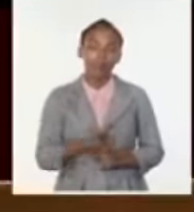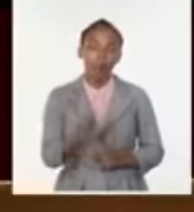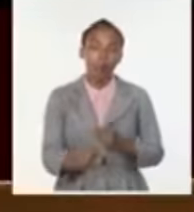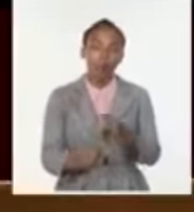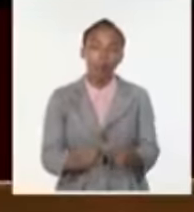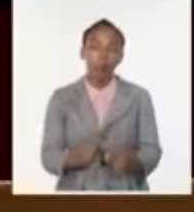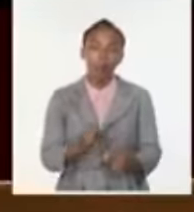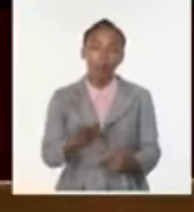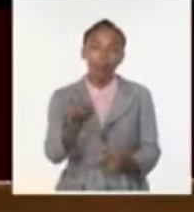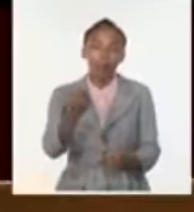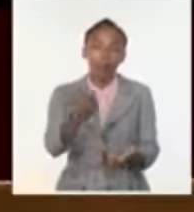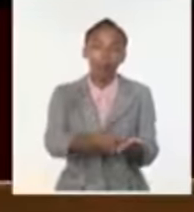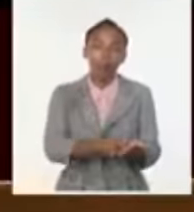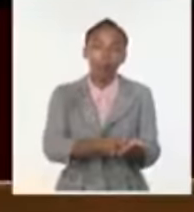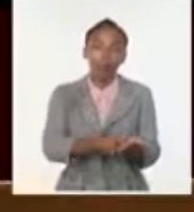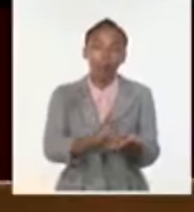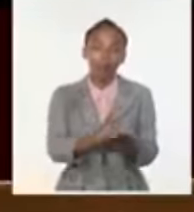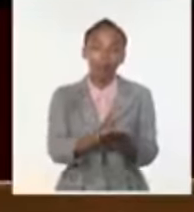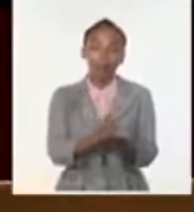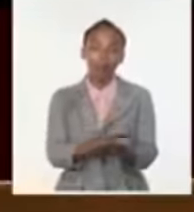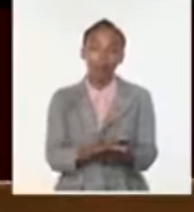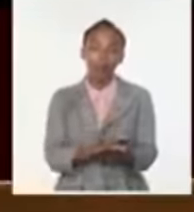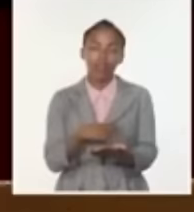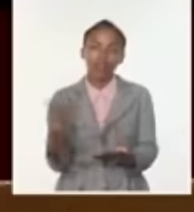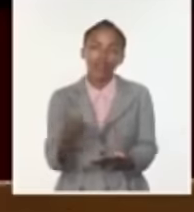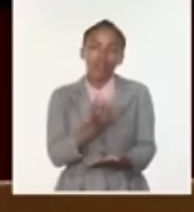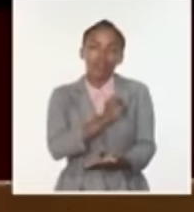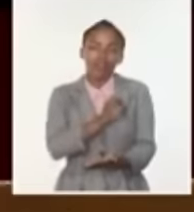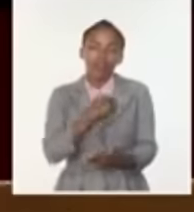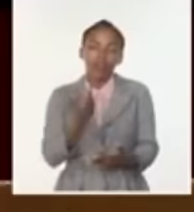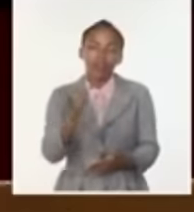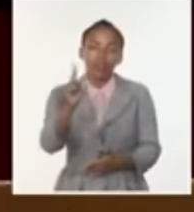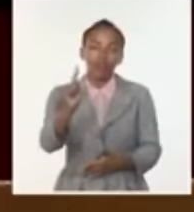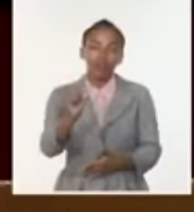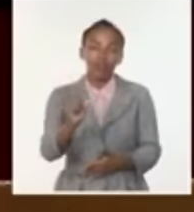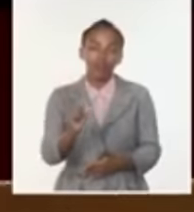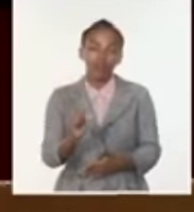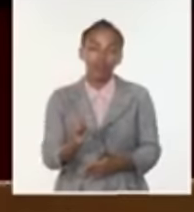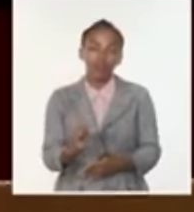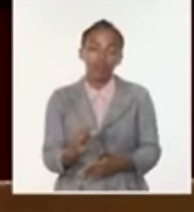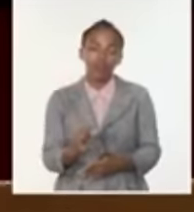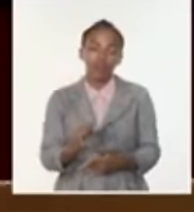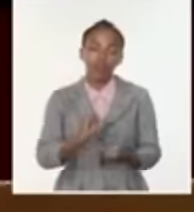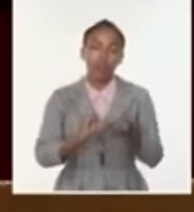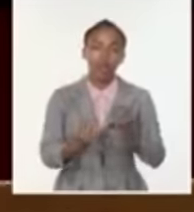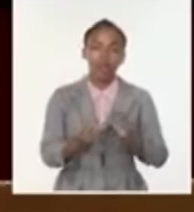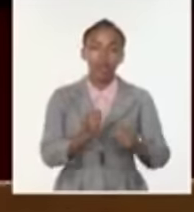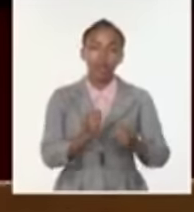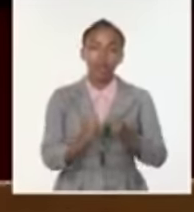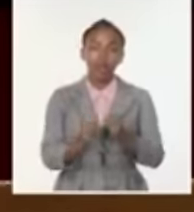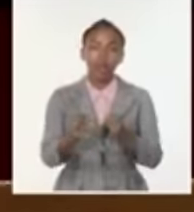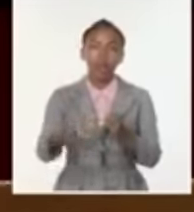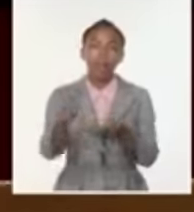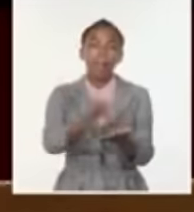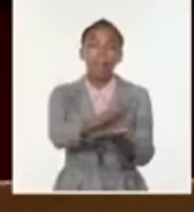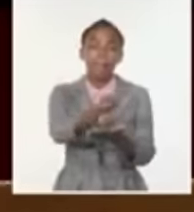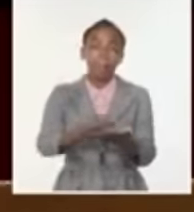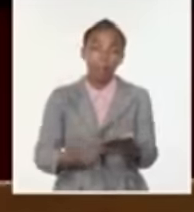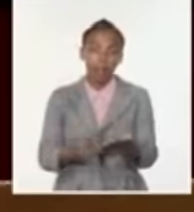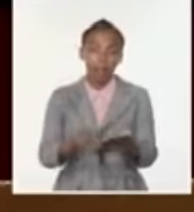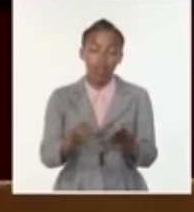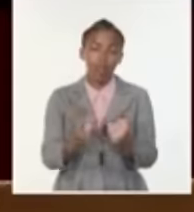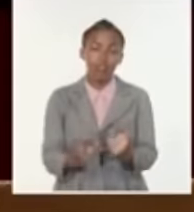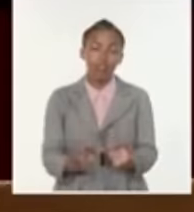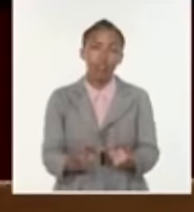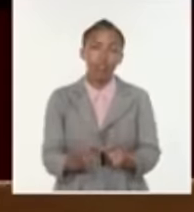subsidios, pero lo que queremos es reducir el consumo, ahorrar. Y esta medida tenía ese sentido.